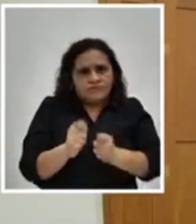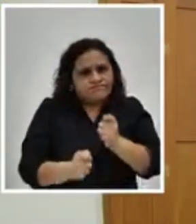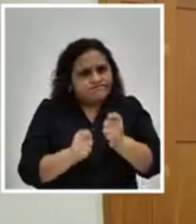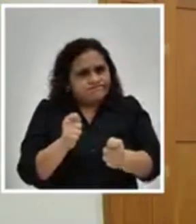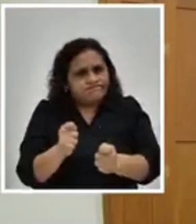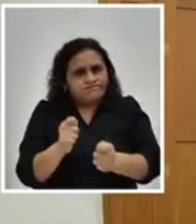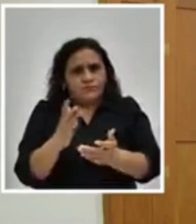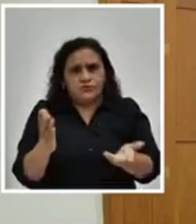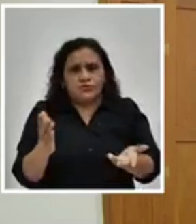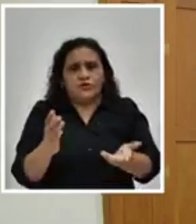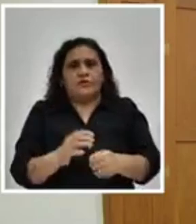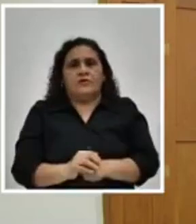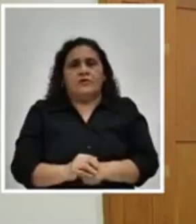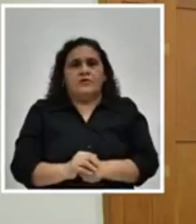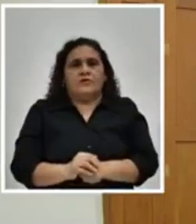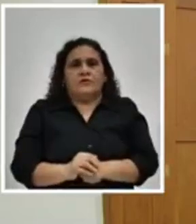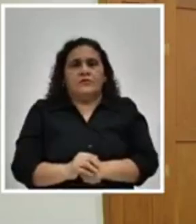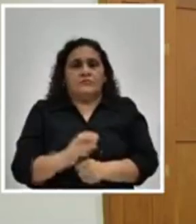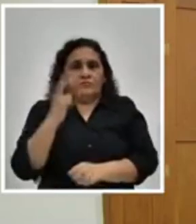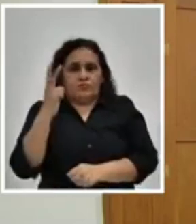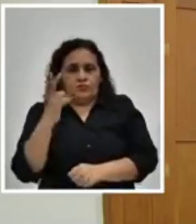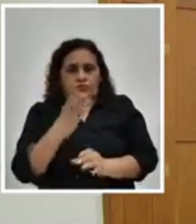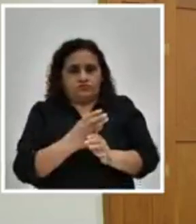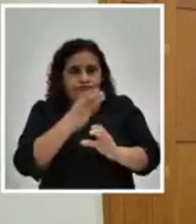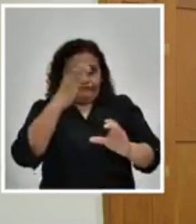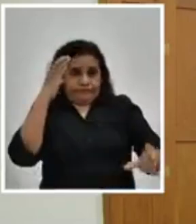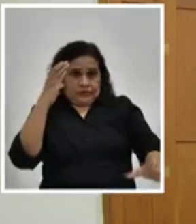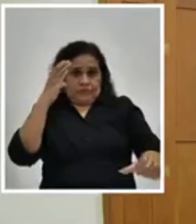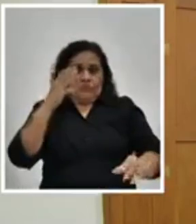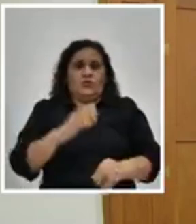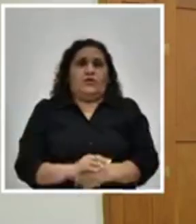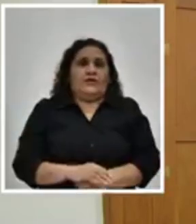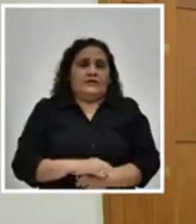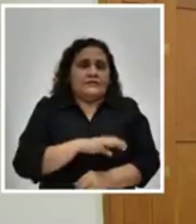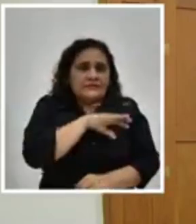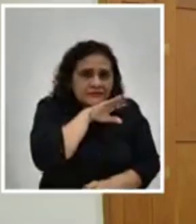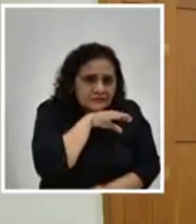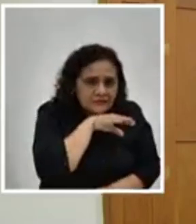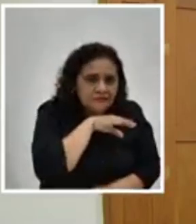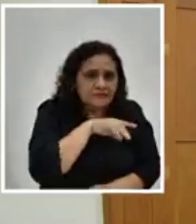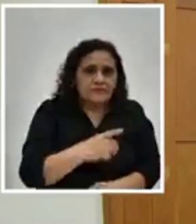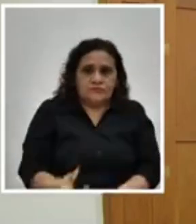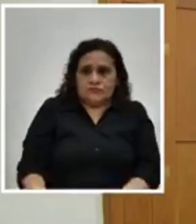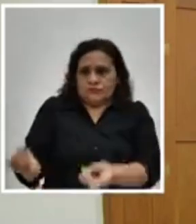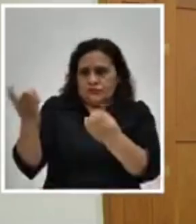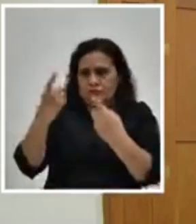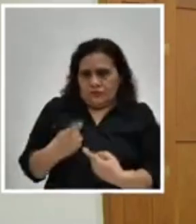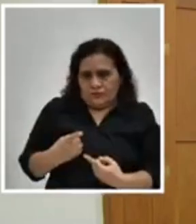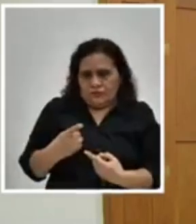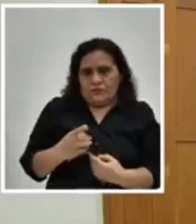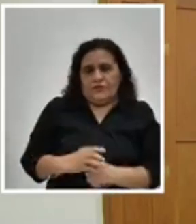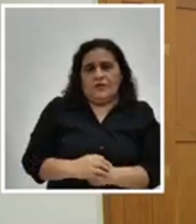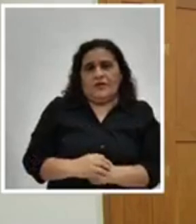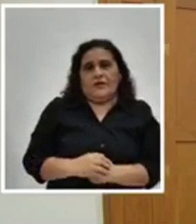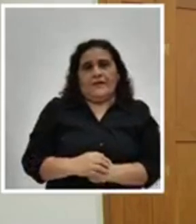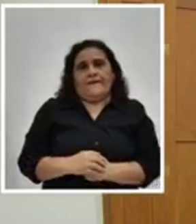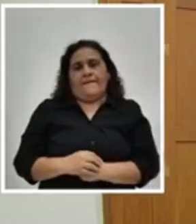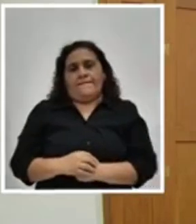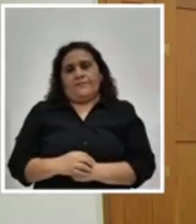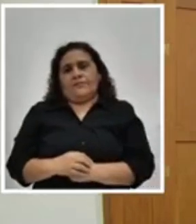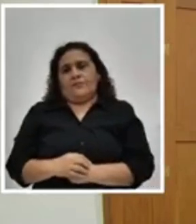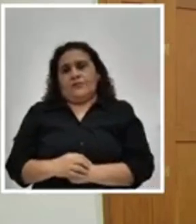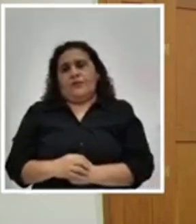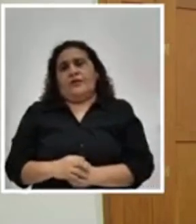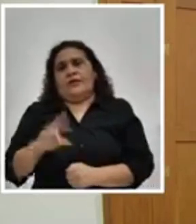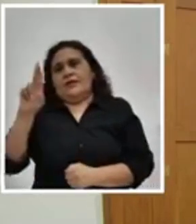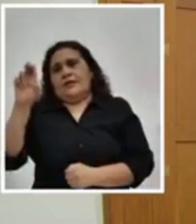administración, obtuvimos dos camiones recolectores que fueron proporcionados por el Sistema Intermunicipal de Gestión de Residuos